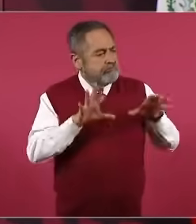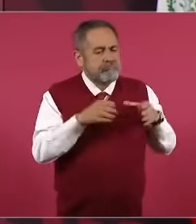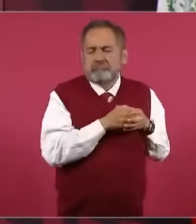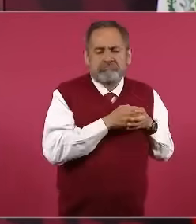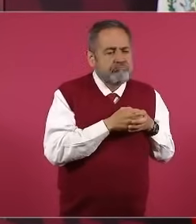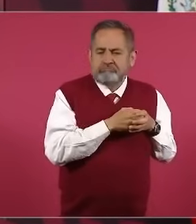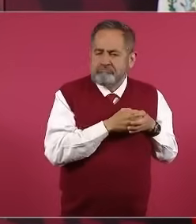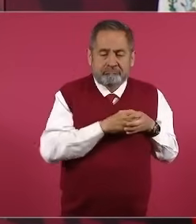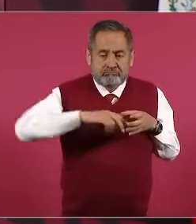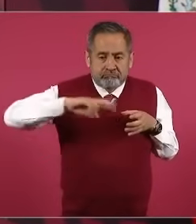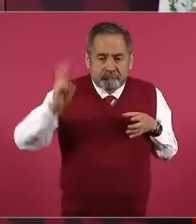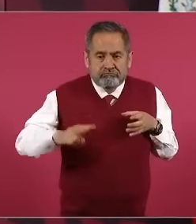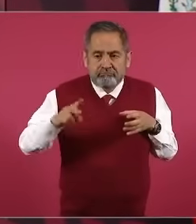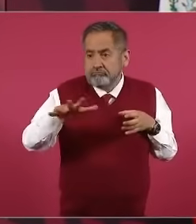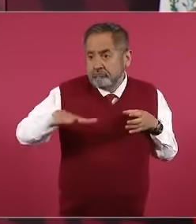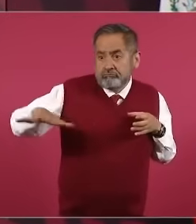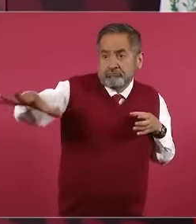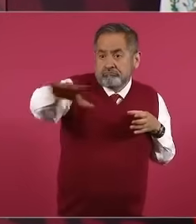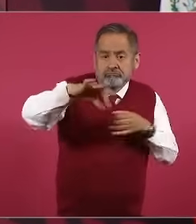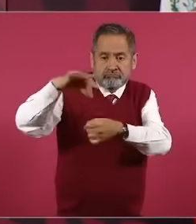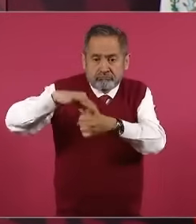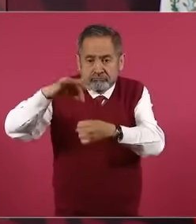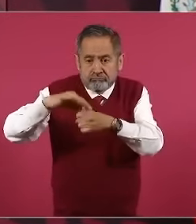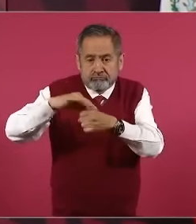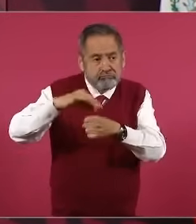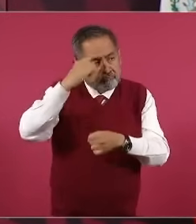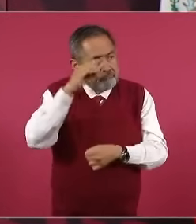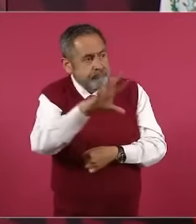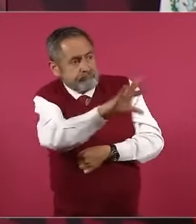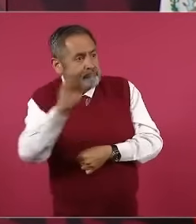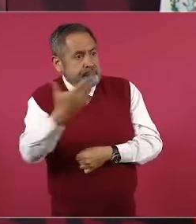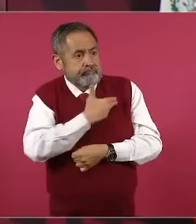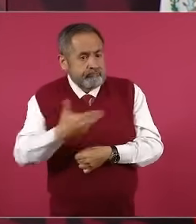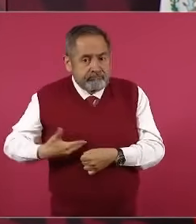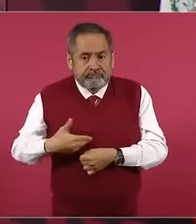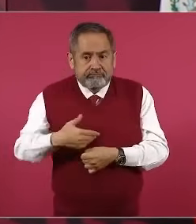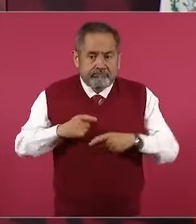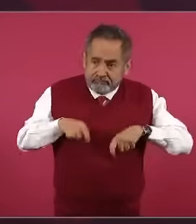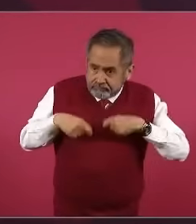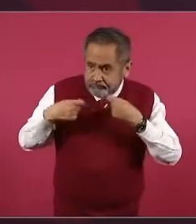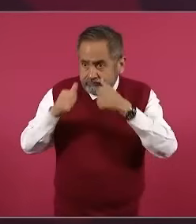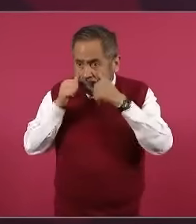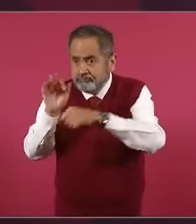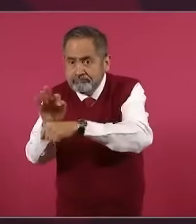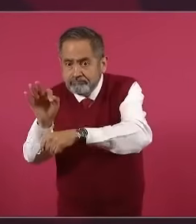pero no había un gobierno del pueblo, ni para el pueblo.